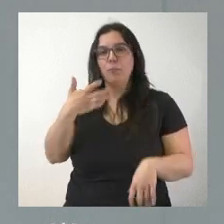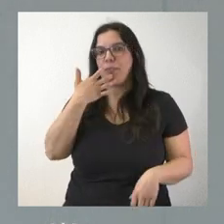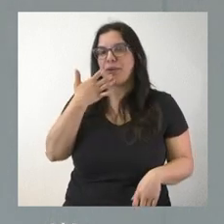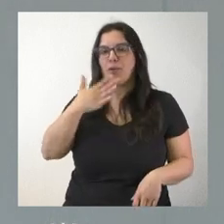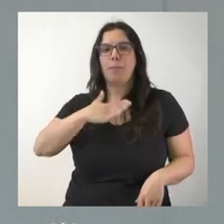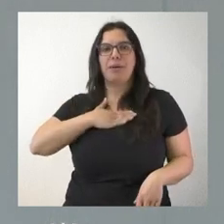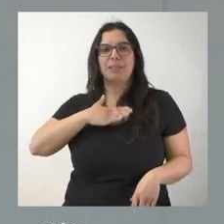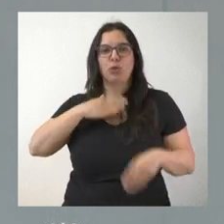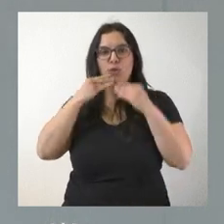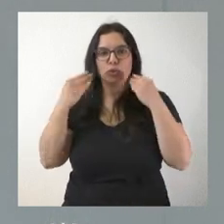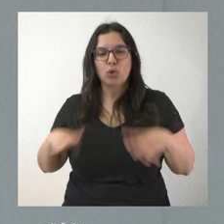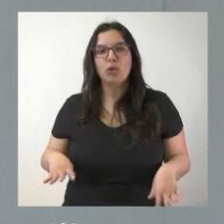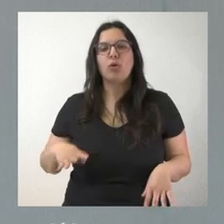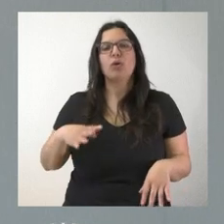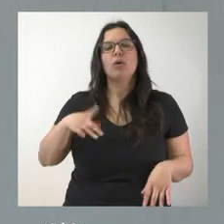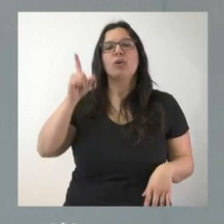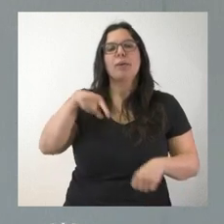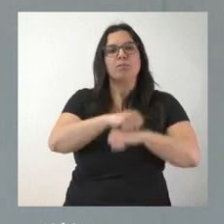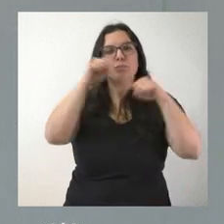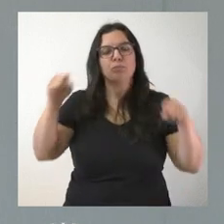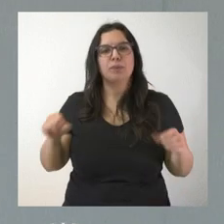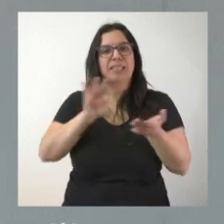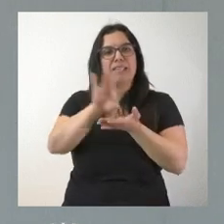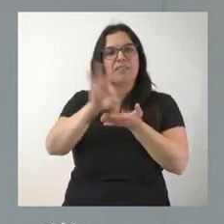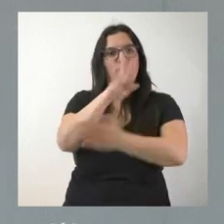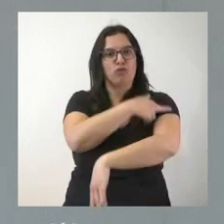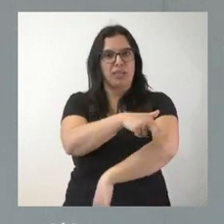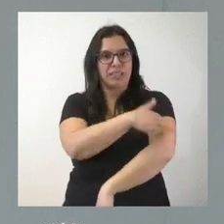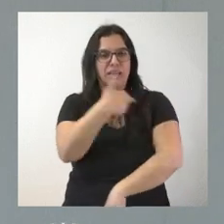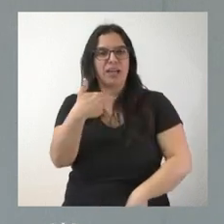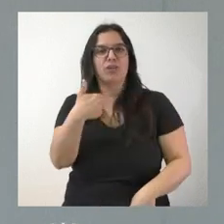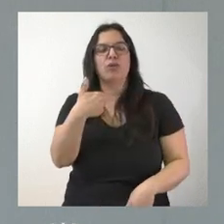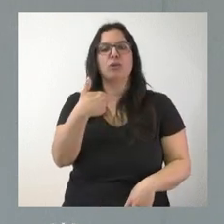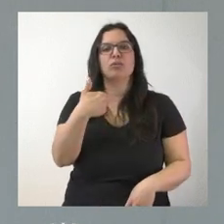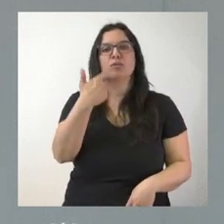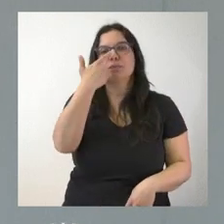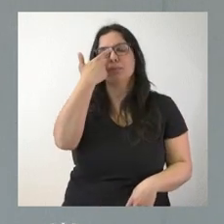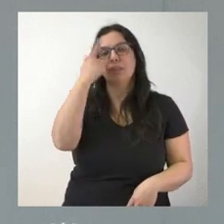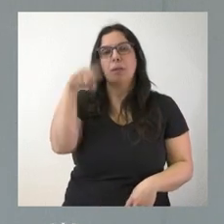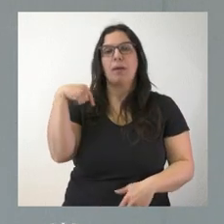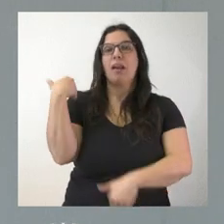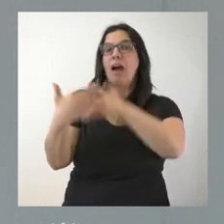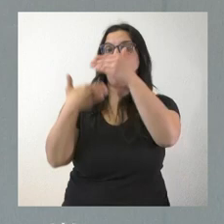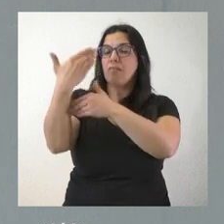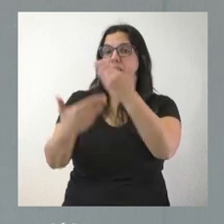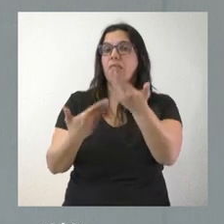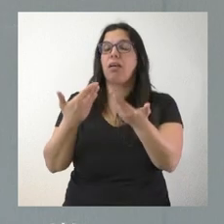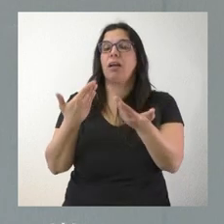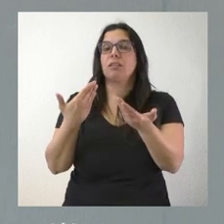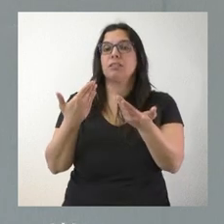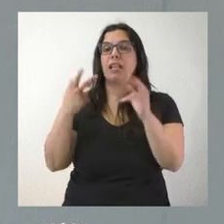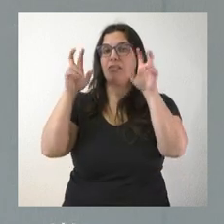nuestro patrimonio histórico como pueda ser reforzar estos servicios sanitarios de los que disponemos los avances en materia de